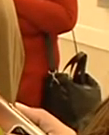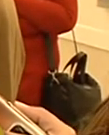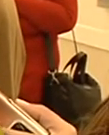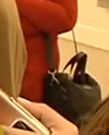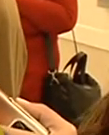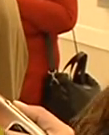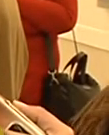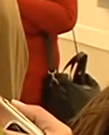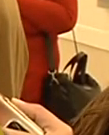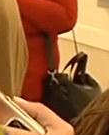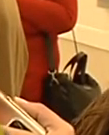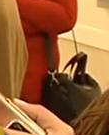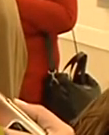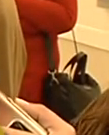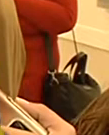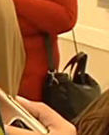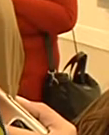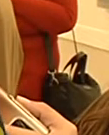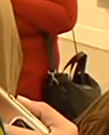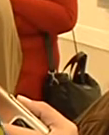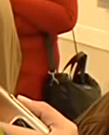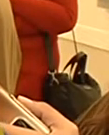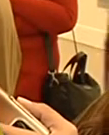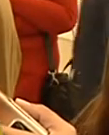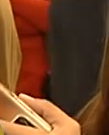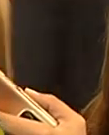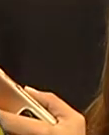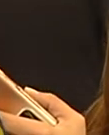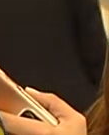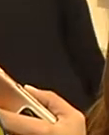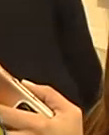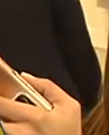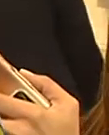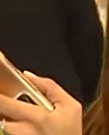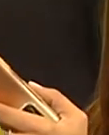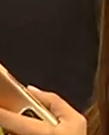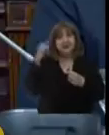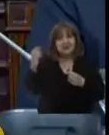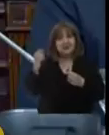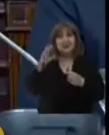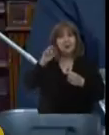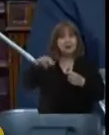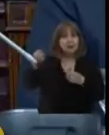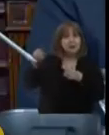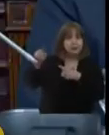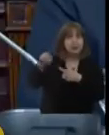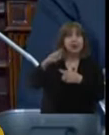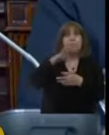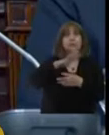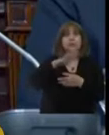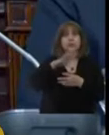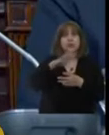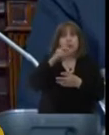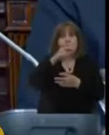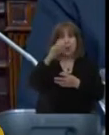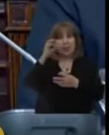fue los problemas cotidianos que tienen los mendocinos. No se habló en el tema de salud del problema que estamos teniendo con